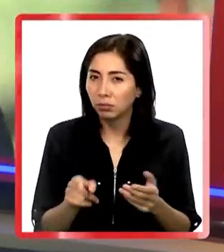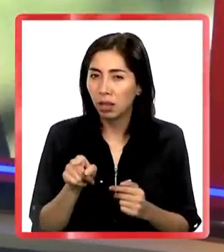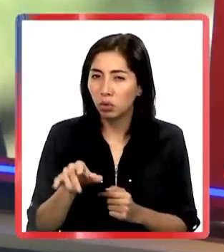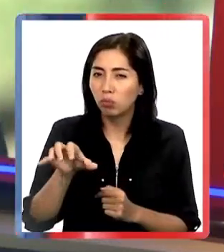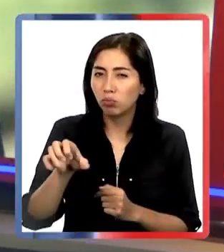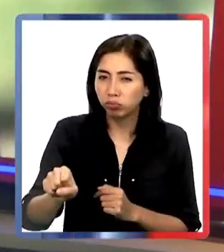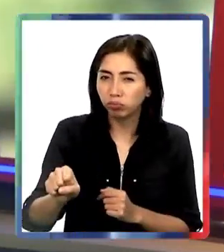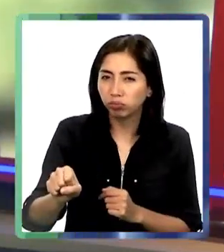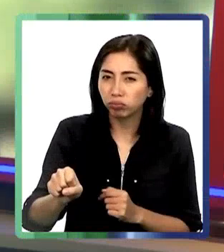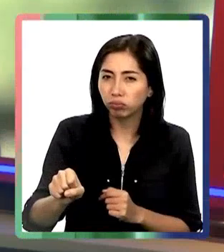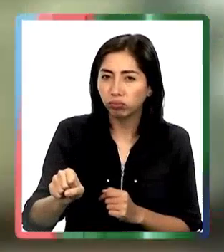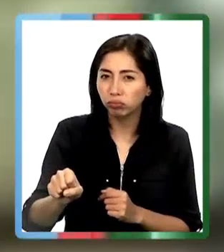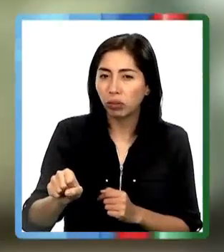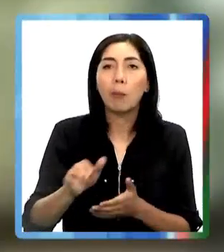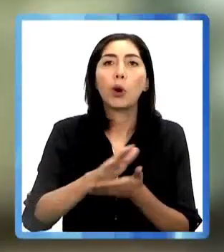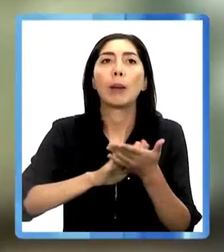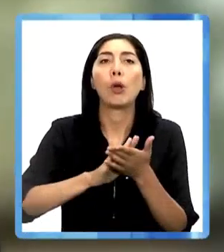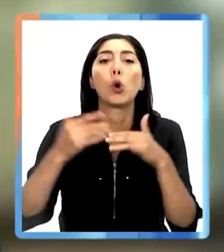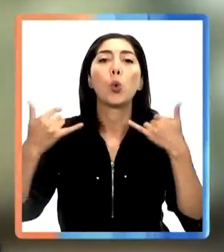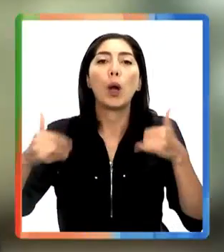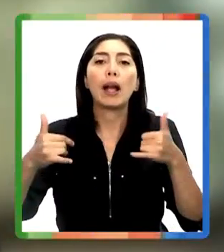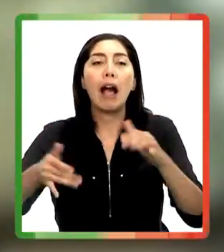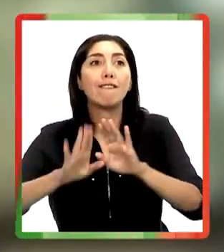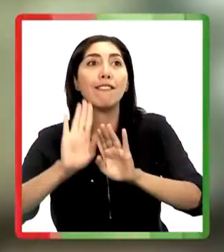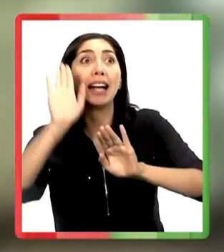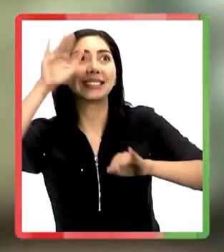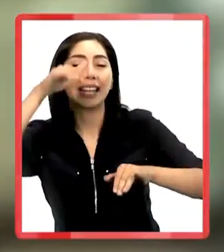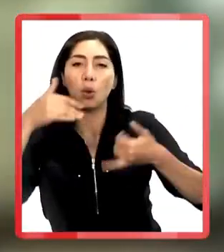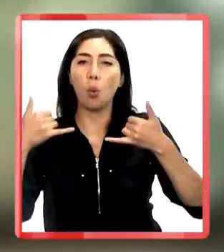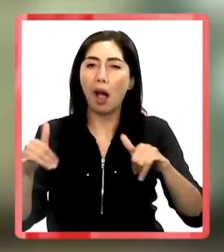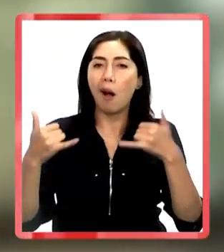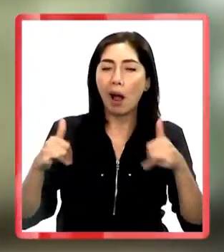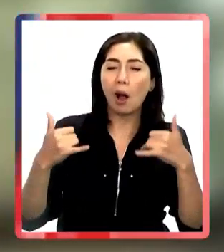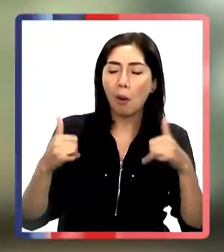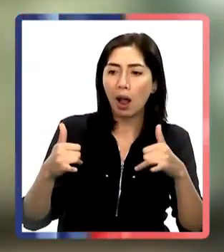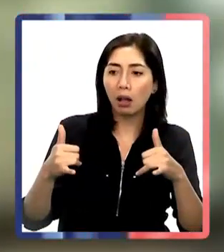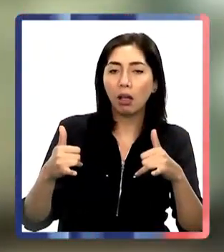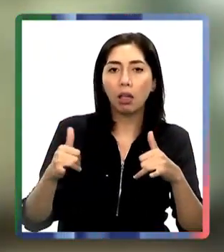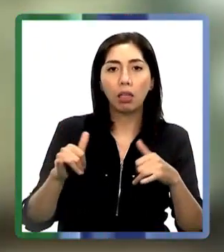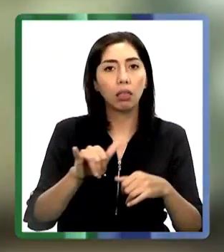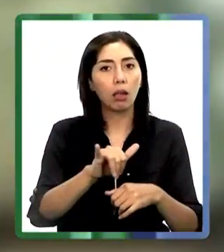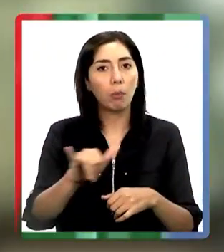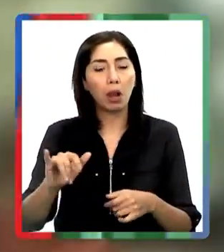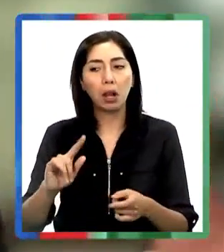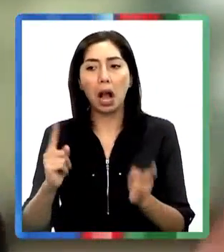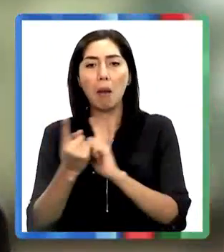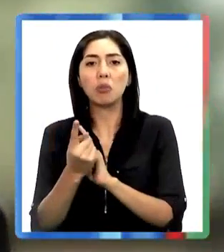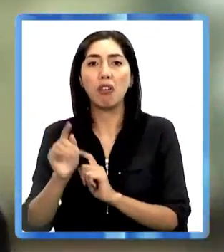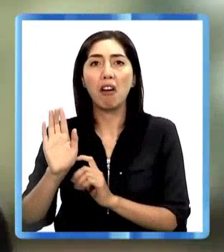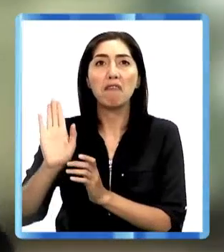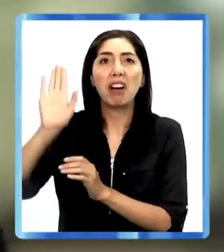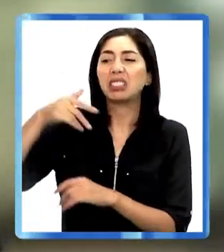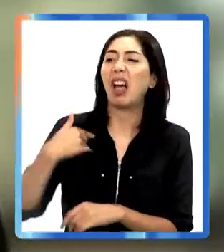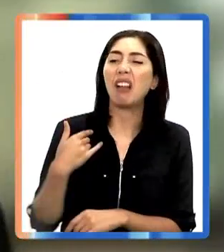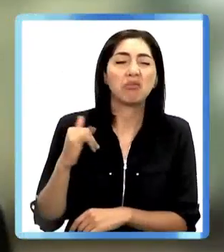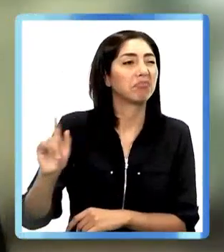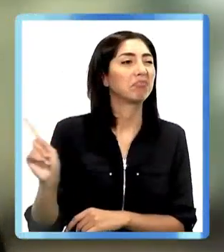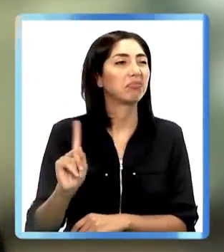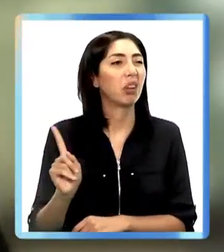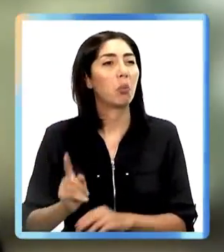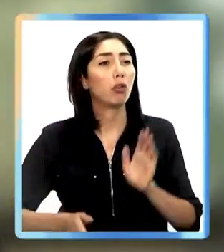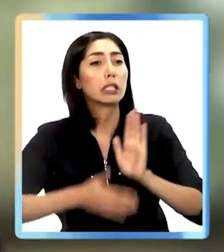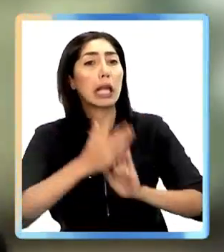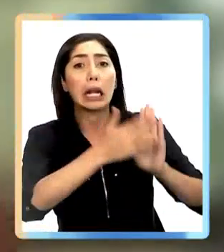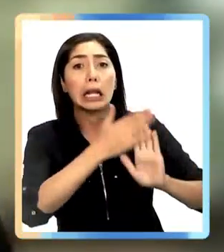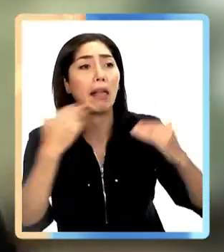yo, si le gustó siempre jugar básquetbol, digamos, para no hablar puro de fútbol. Y de repente ya no le interesa, no